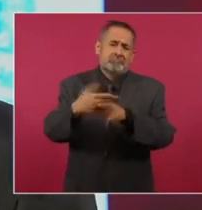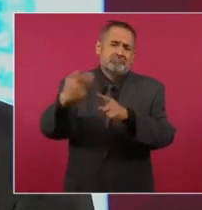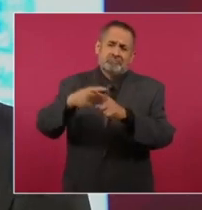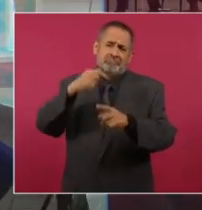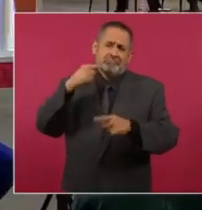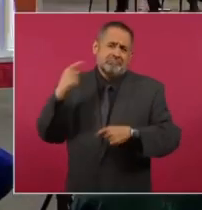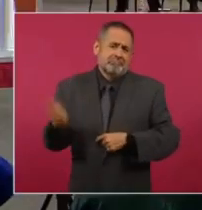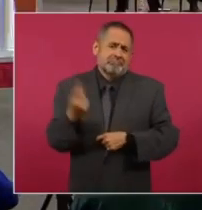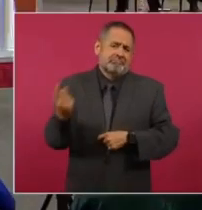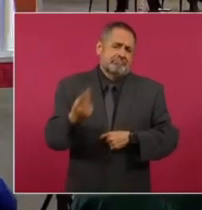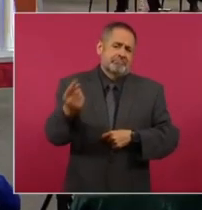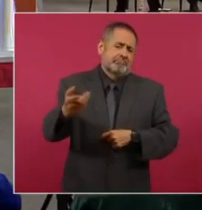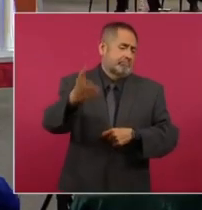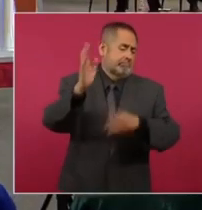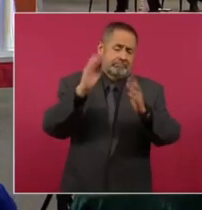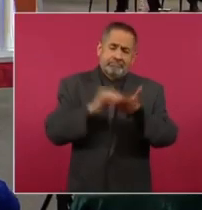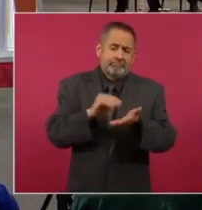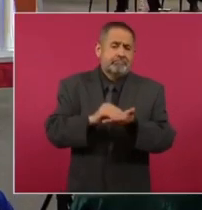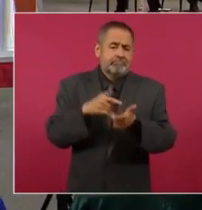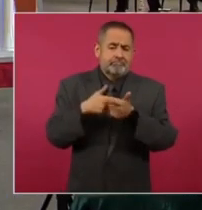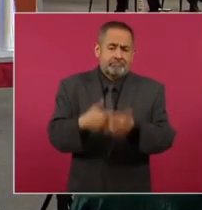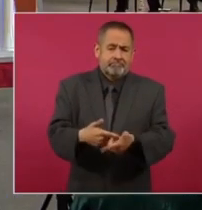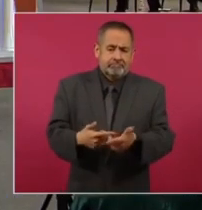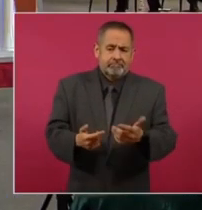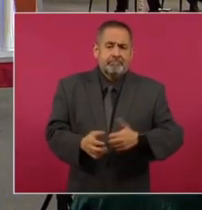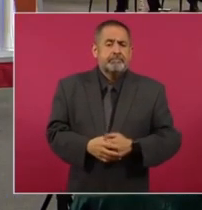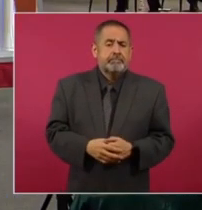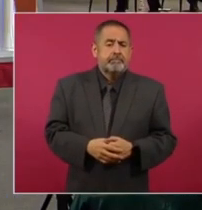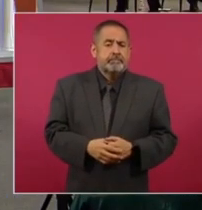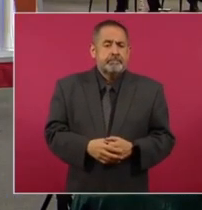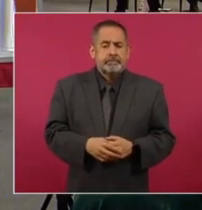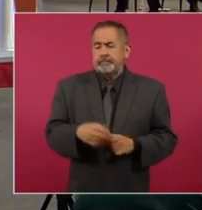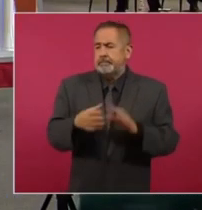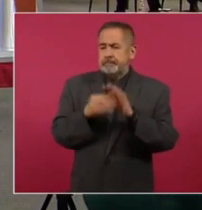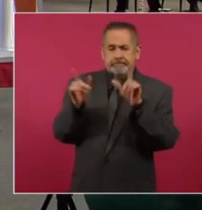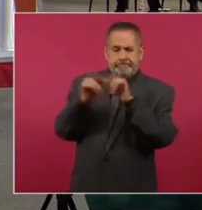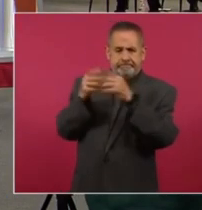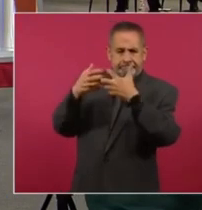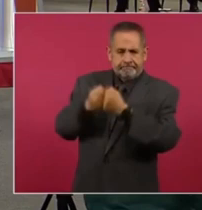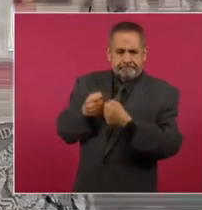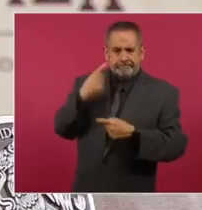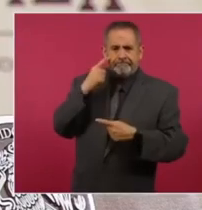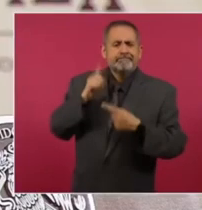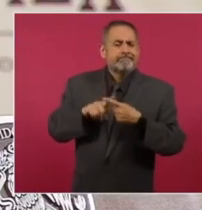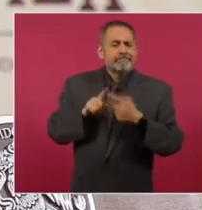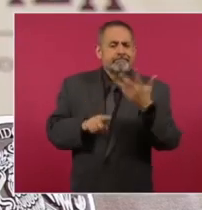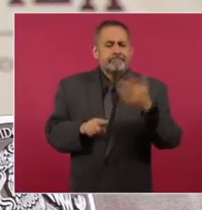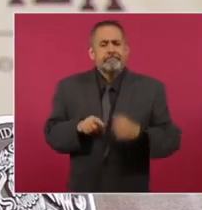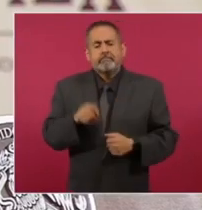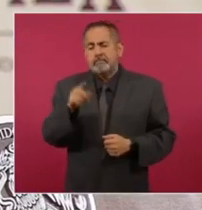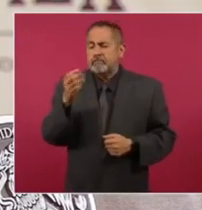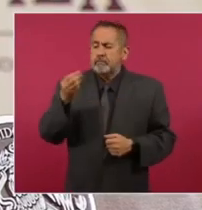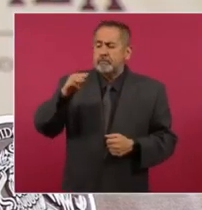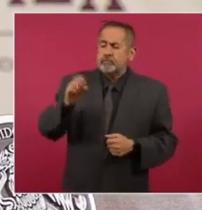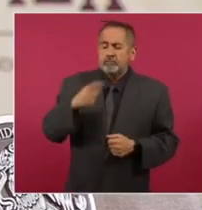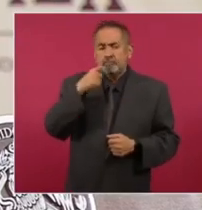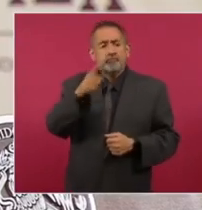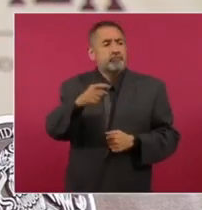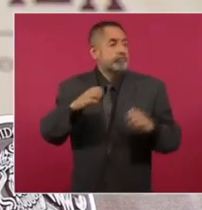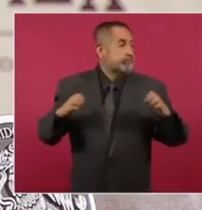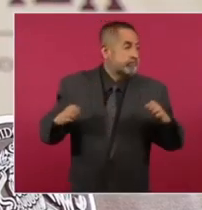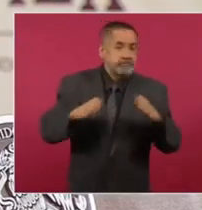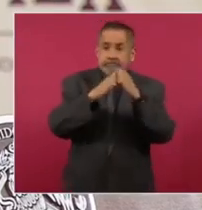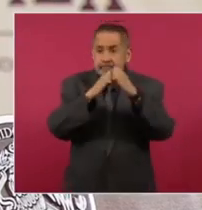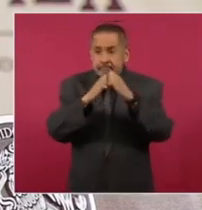Aquí hacemos una síntesis de los argumentos fundamentales de la Organización Mundial de la Salud para dar por terminada